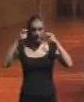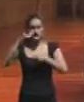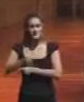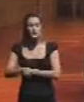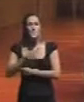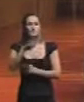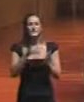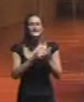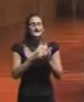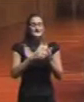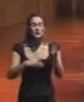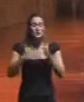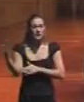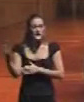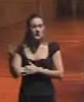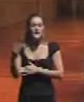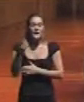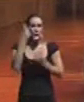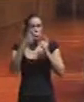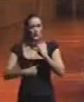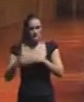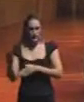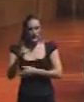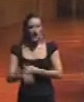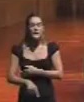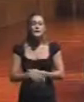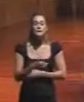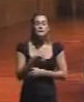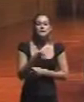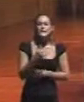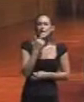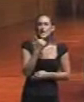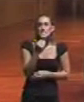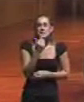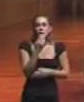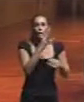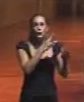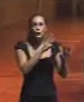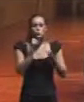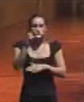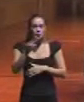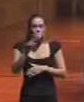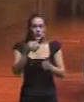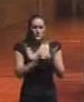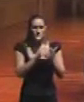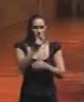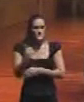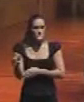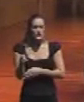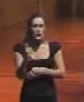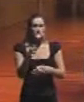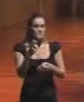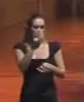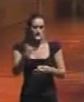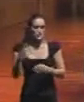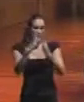de 20.000 alumnos, más de 1.600 profesores e investigadores y casi 800 miembros del personal de Administración y Servicios.